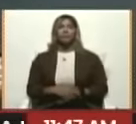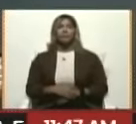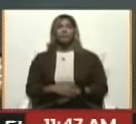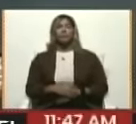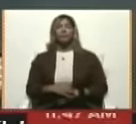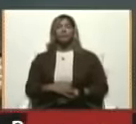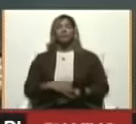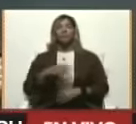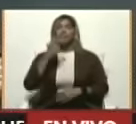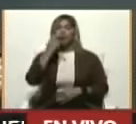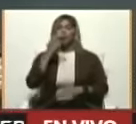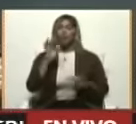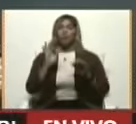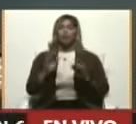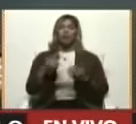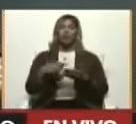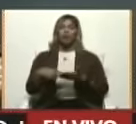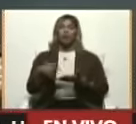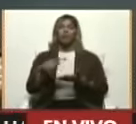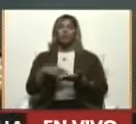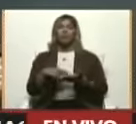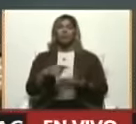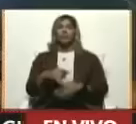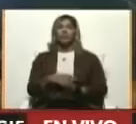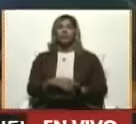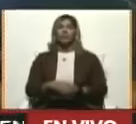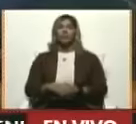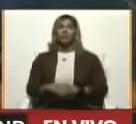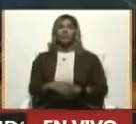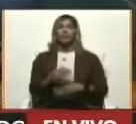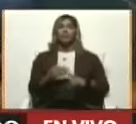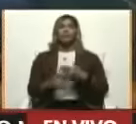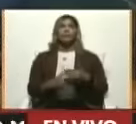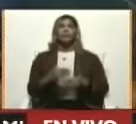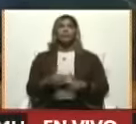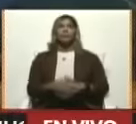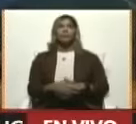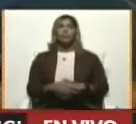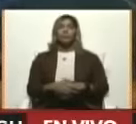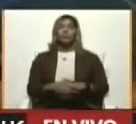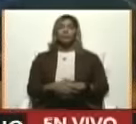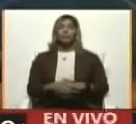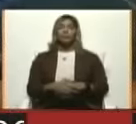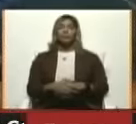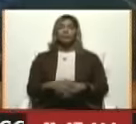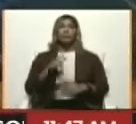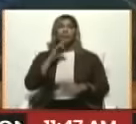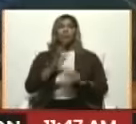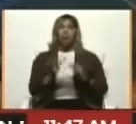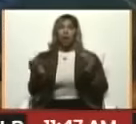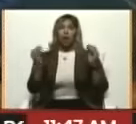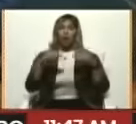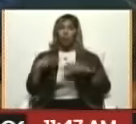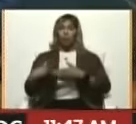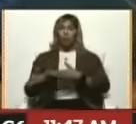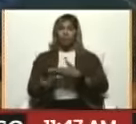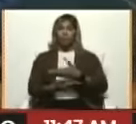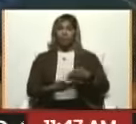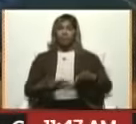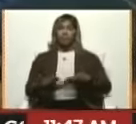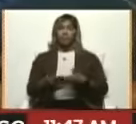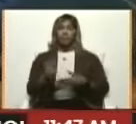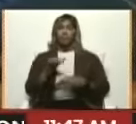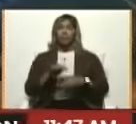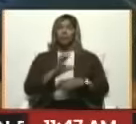para la firma de avances, alcances de un acuerdo de cooperación entre